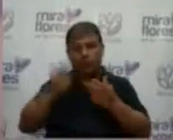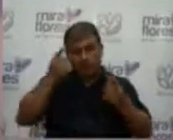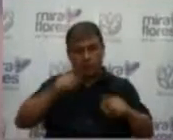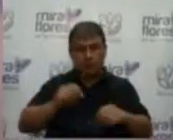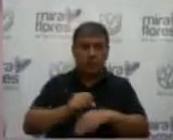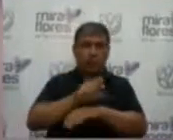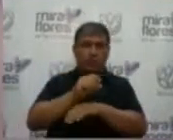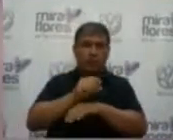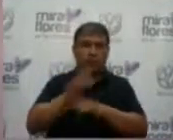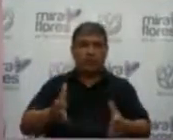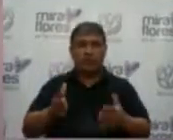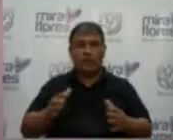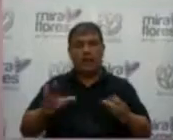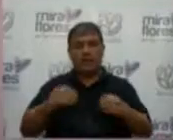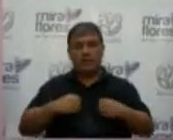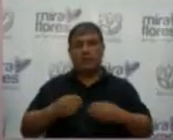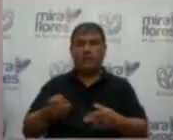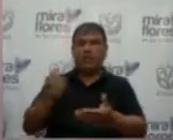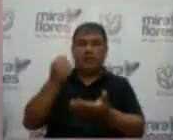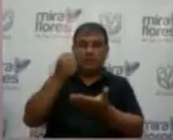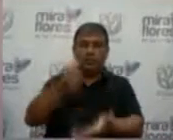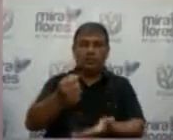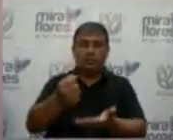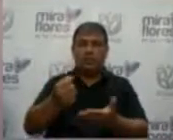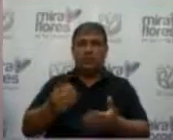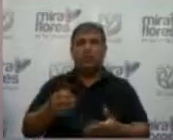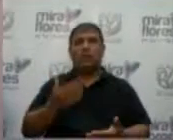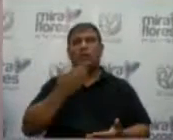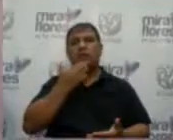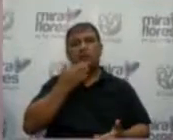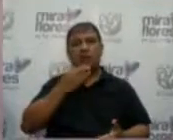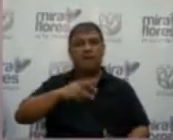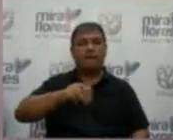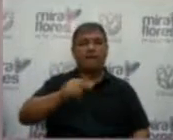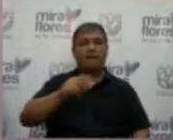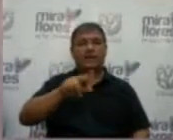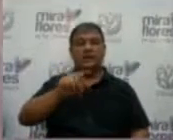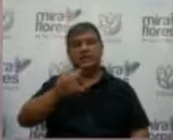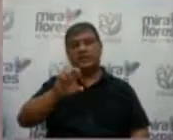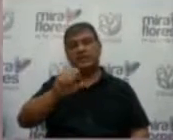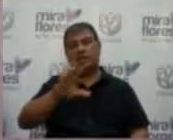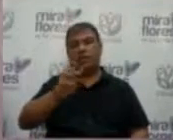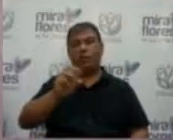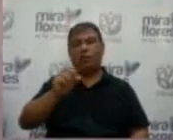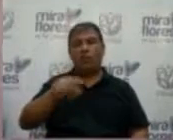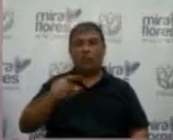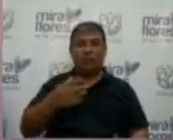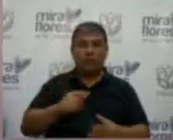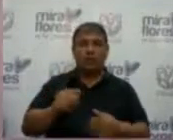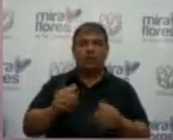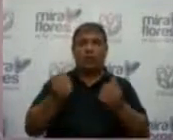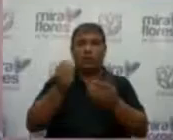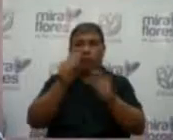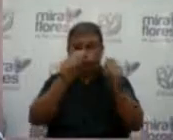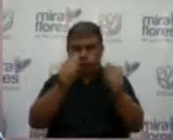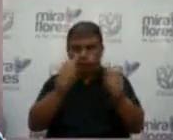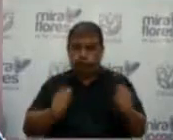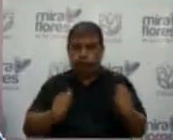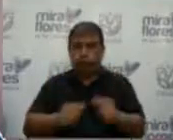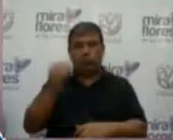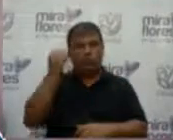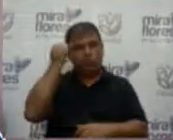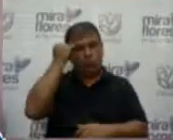acuerdo de consejo que acepta la donación ofrecida por el señor Marcelo Wong Gala, consistente en una escultura de su